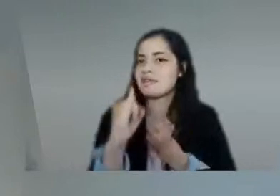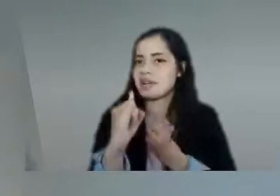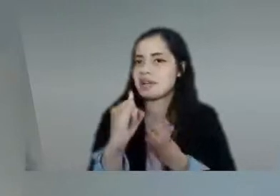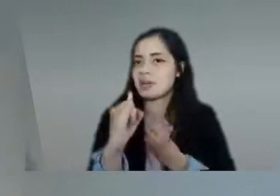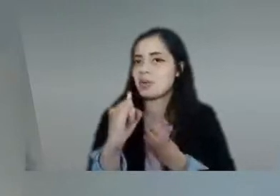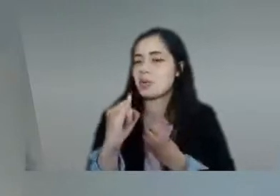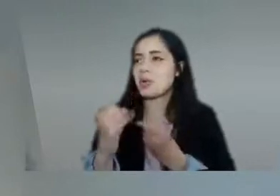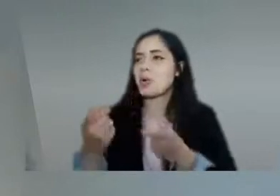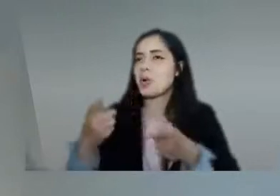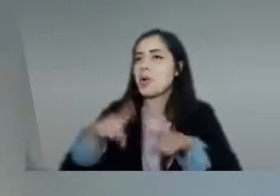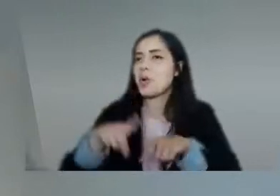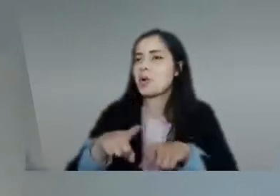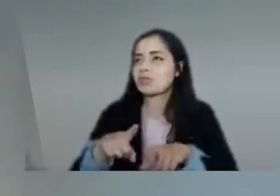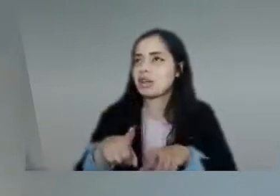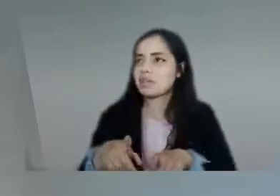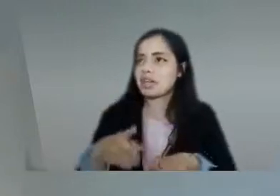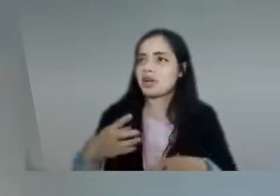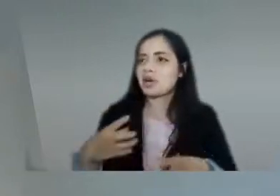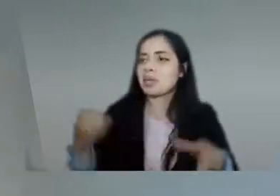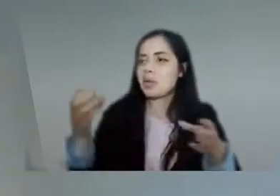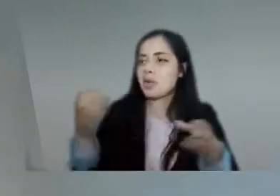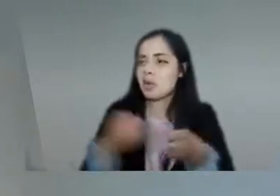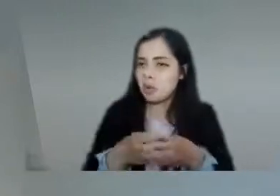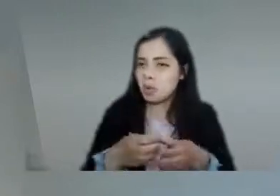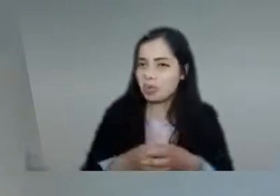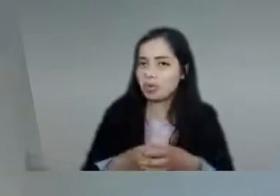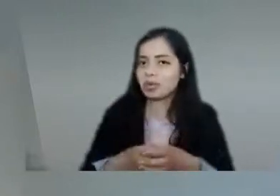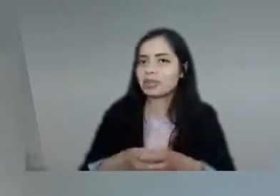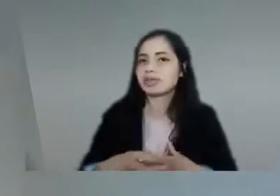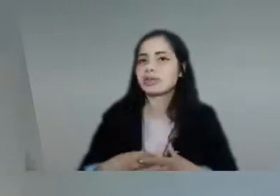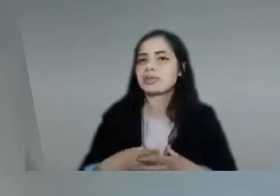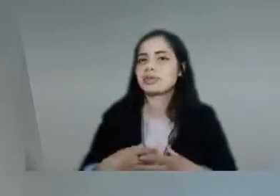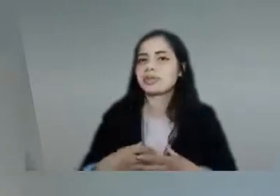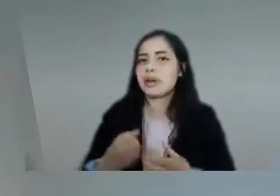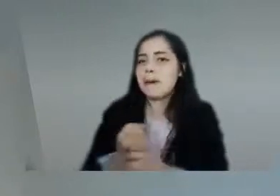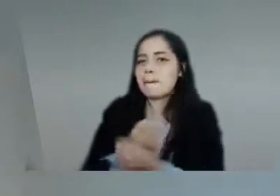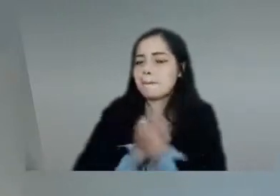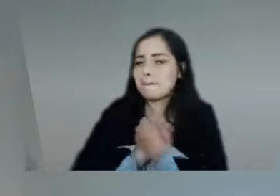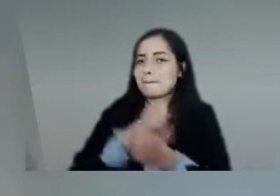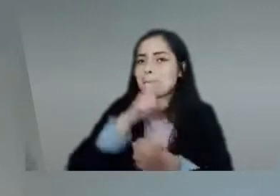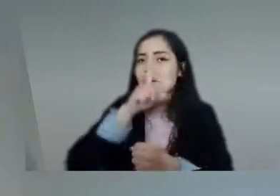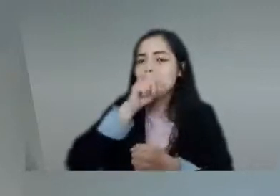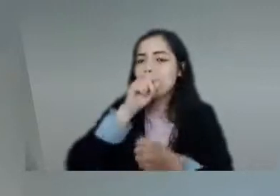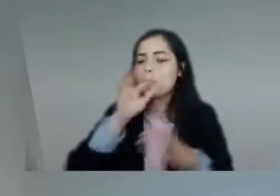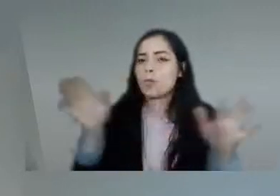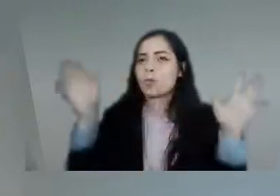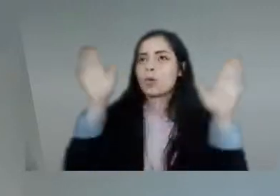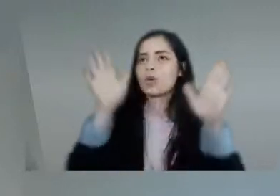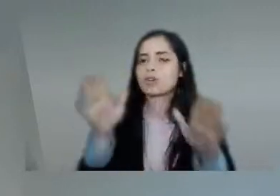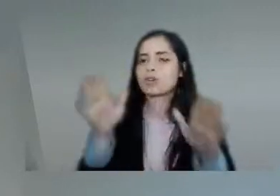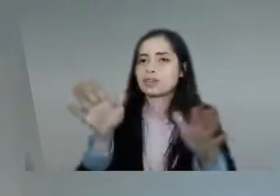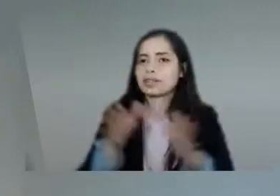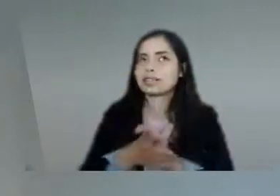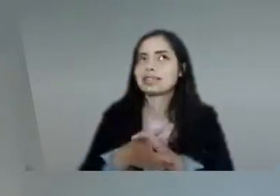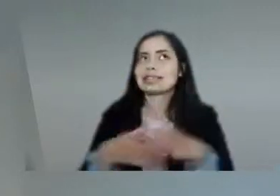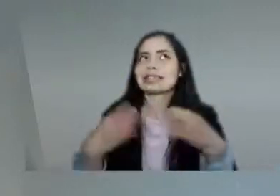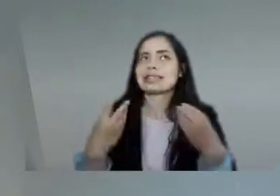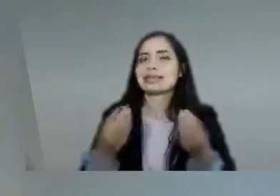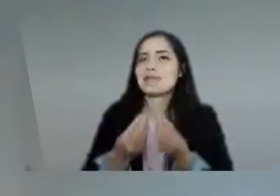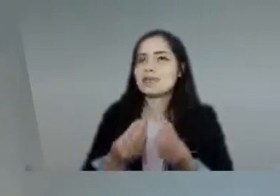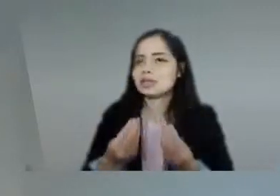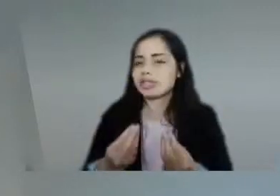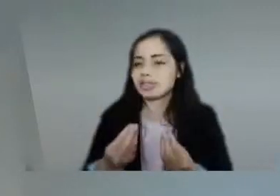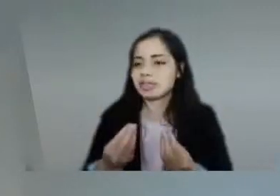aves, que muchas veces sobraban las palabras para hacer el proceso que teníamos que